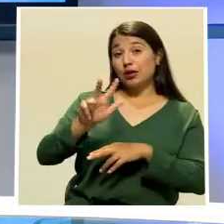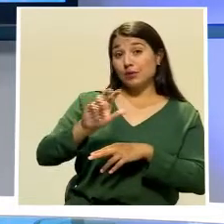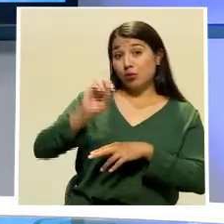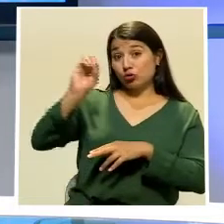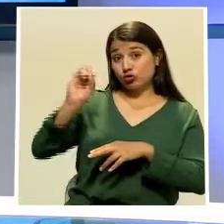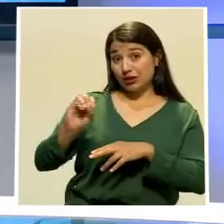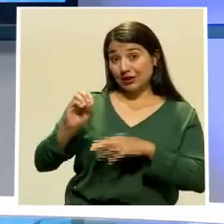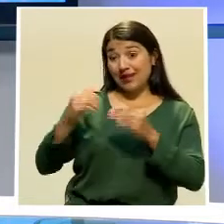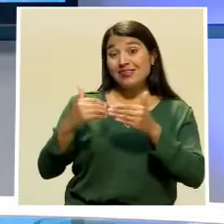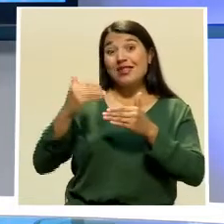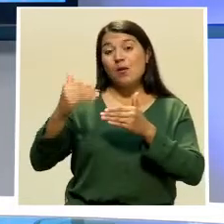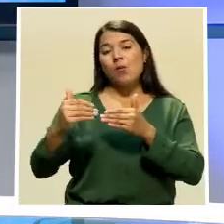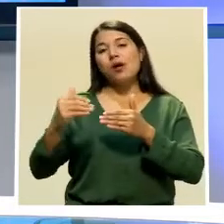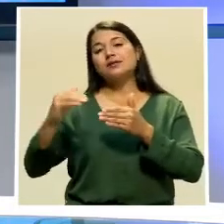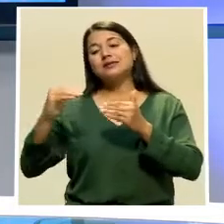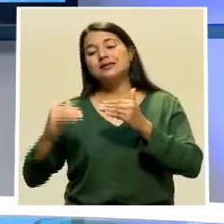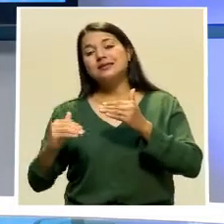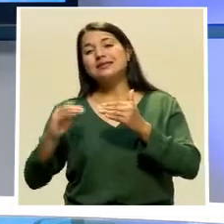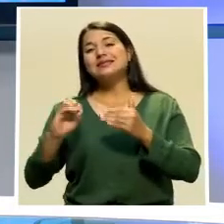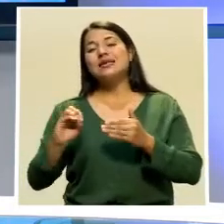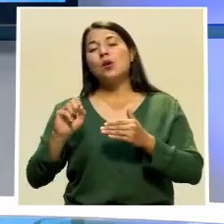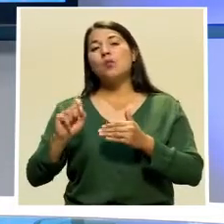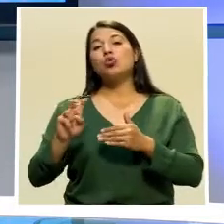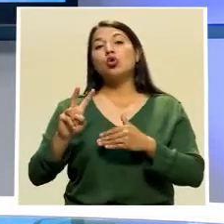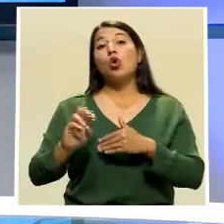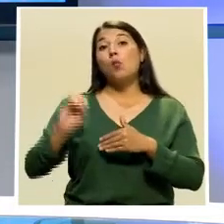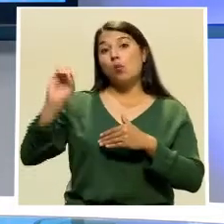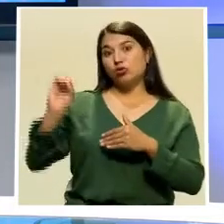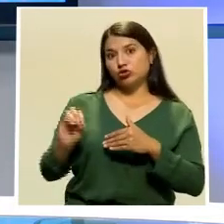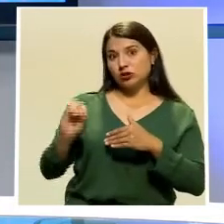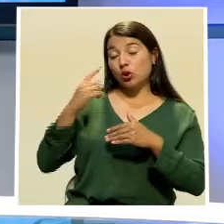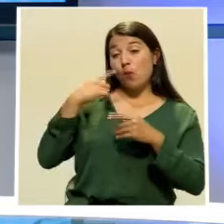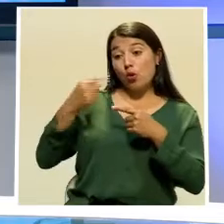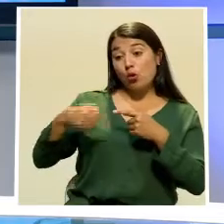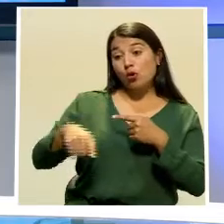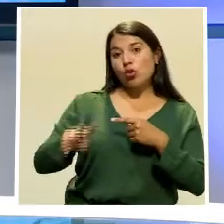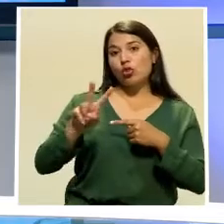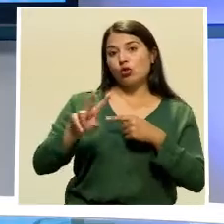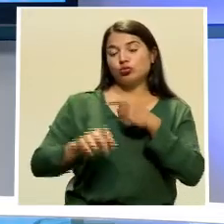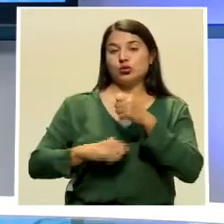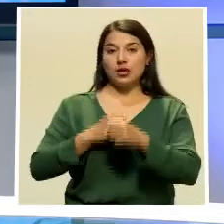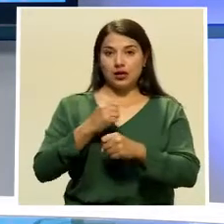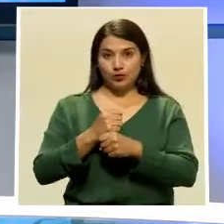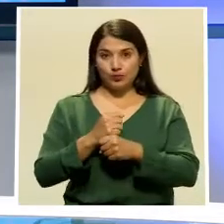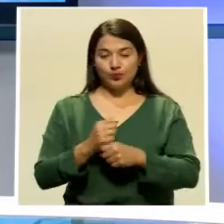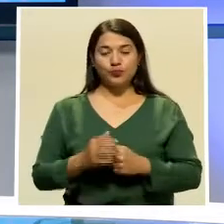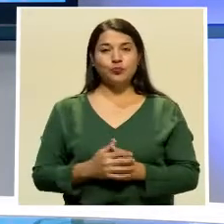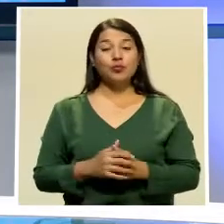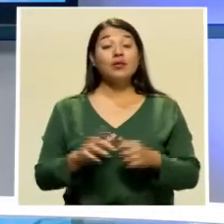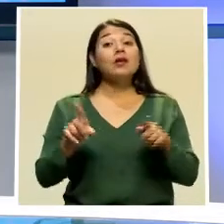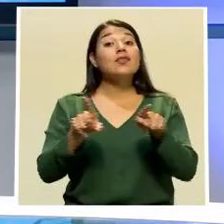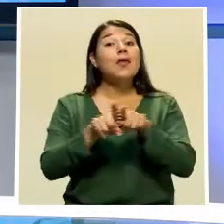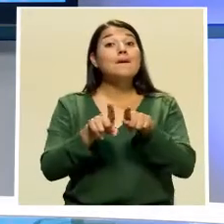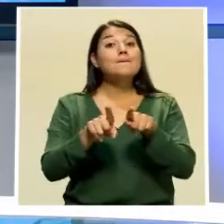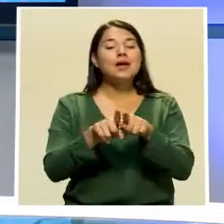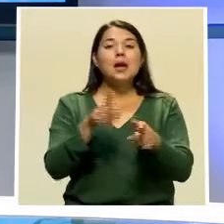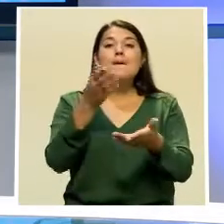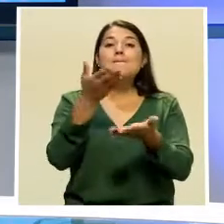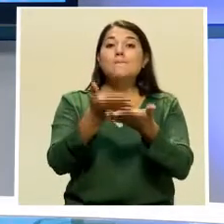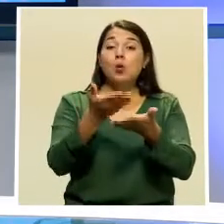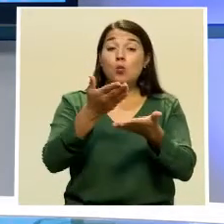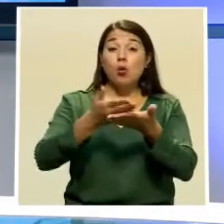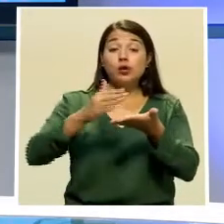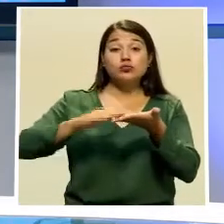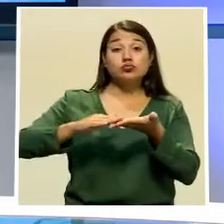al 0.2% durante los siguientes 2 años. También se propone subir el